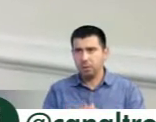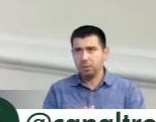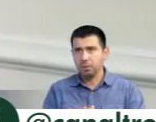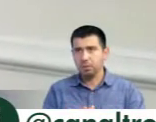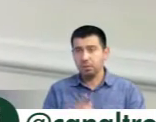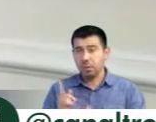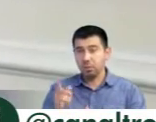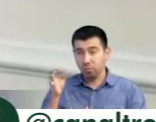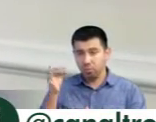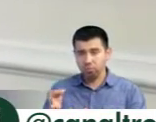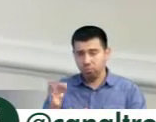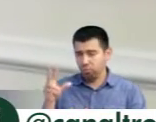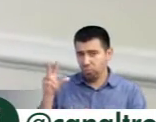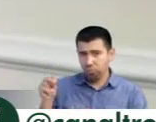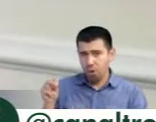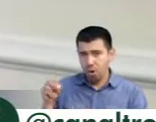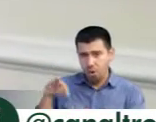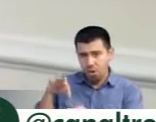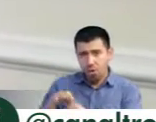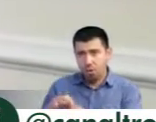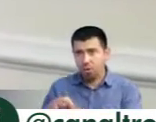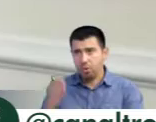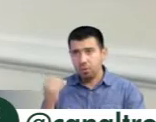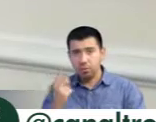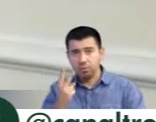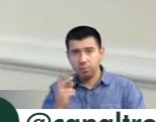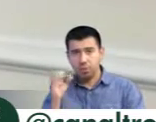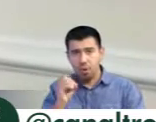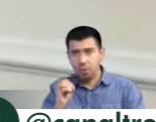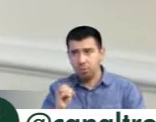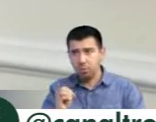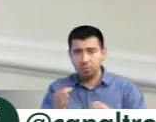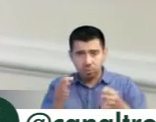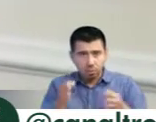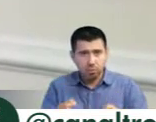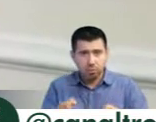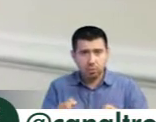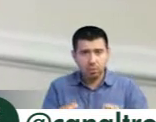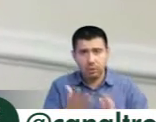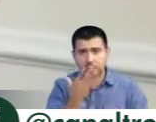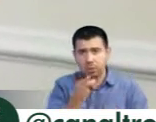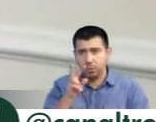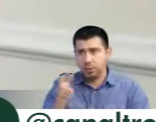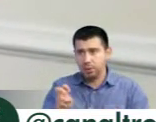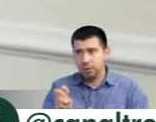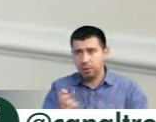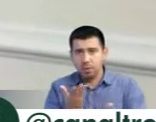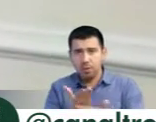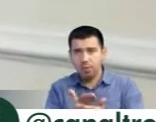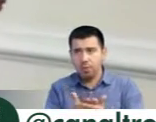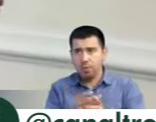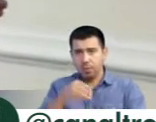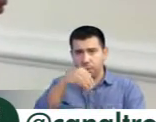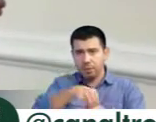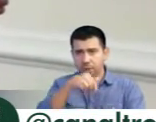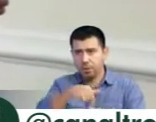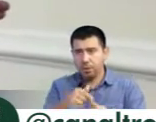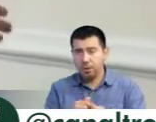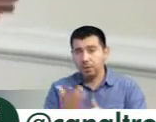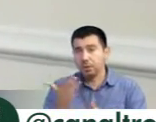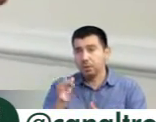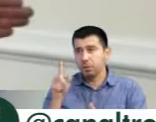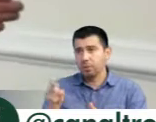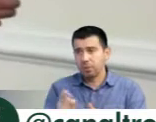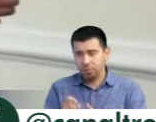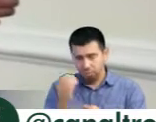no que hubo en el plebiscito del 2 de octubre se cumplió. De las 57 propuestas de fondo, 56 fueron